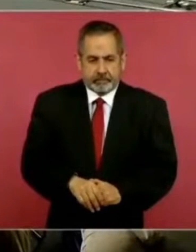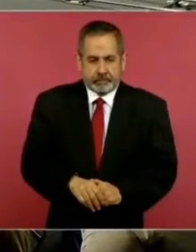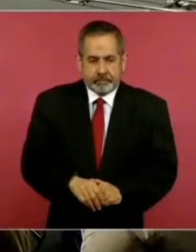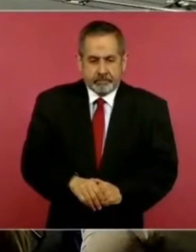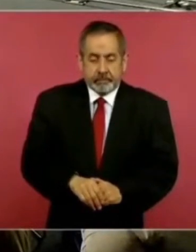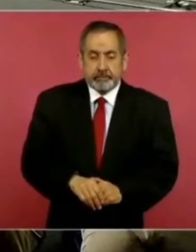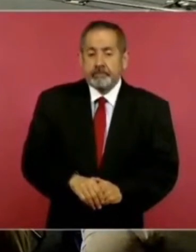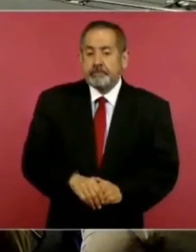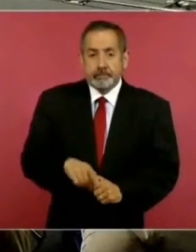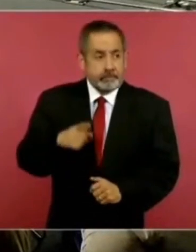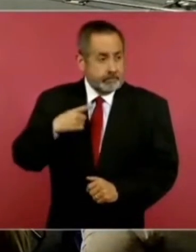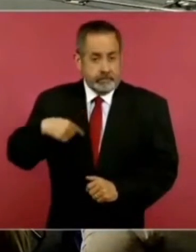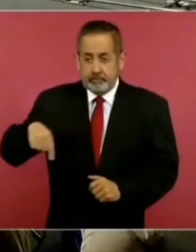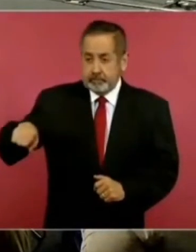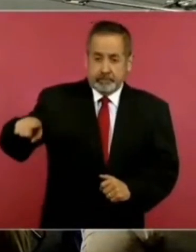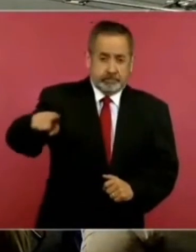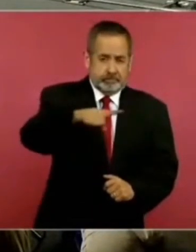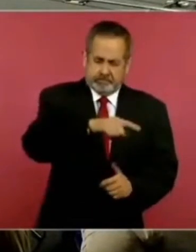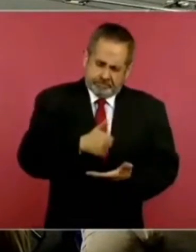Todos están ayudando,